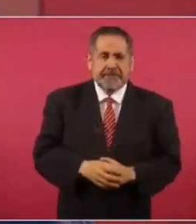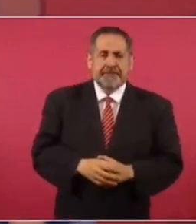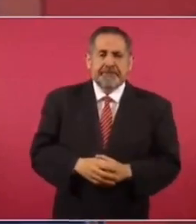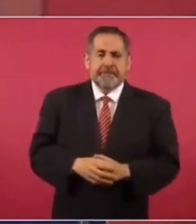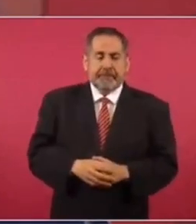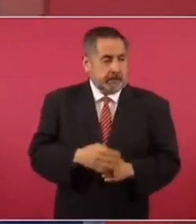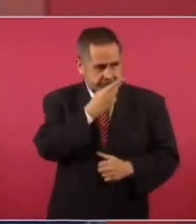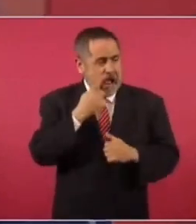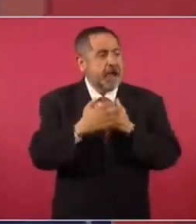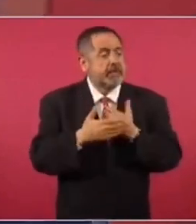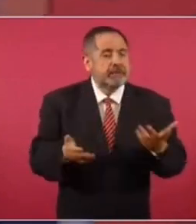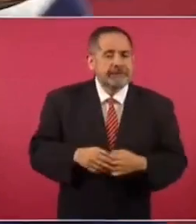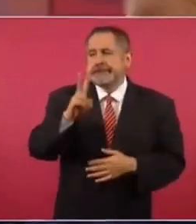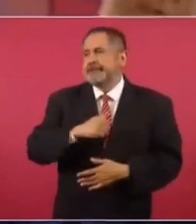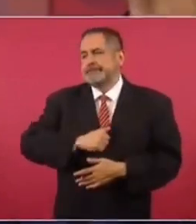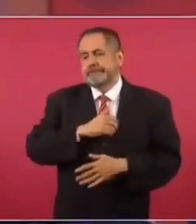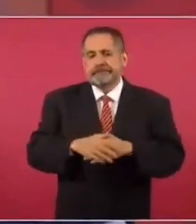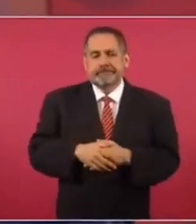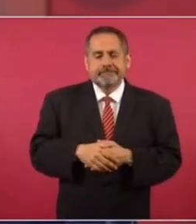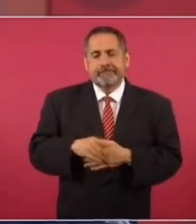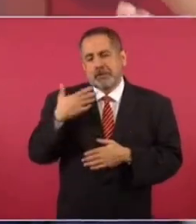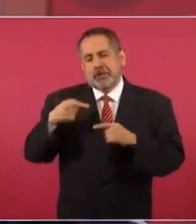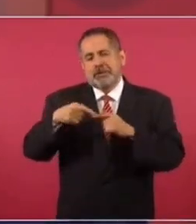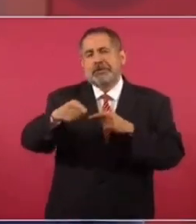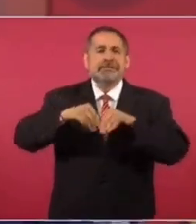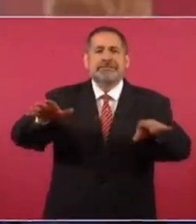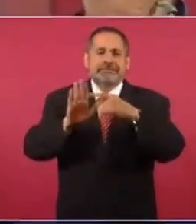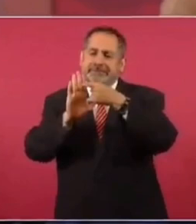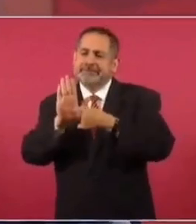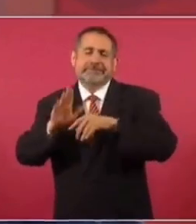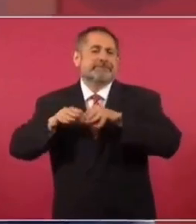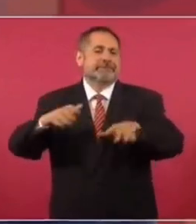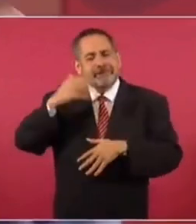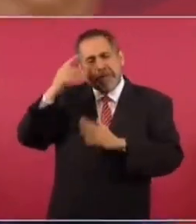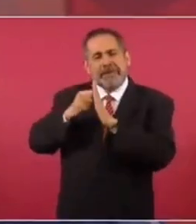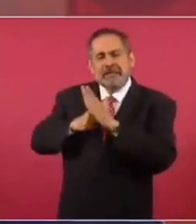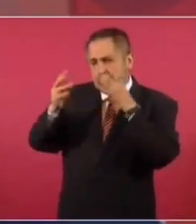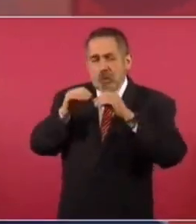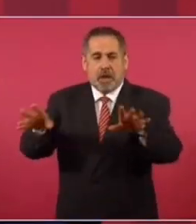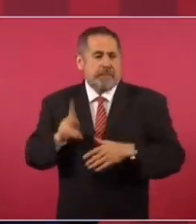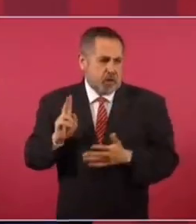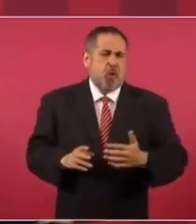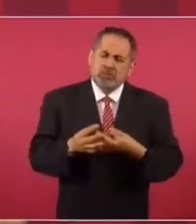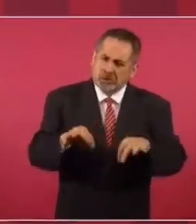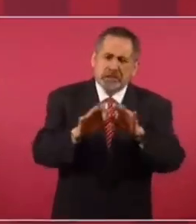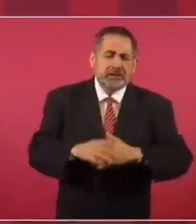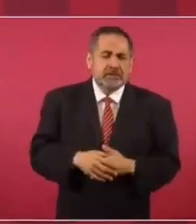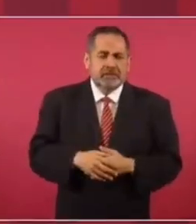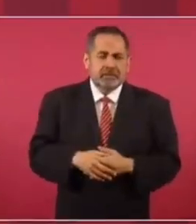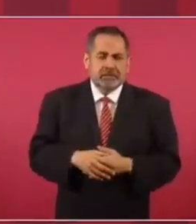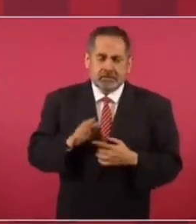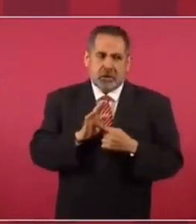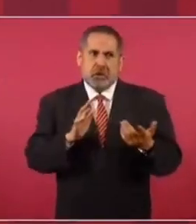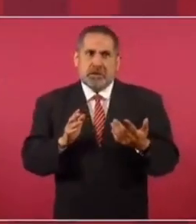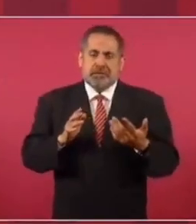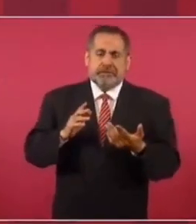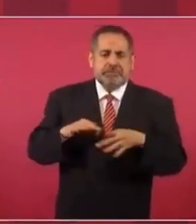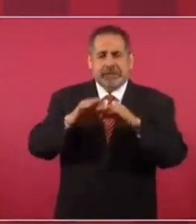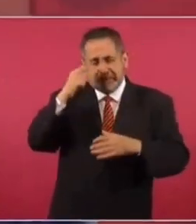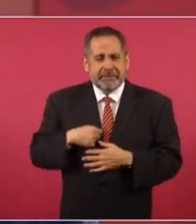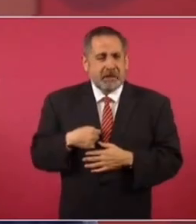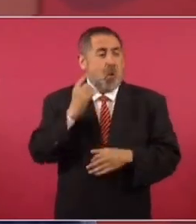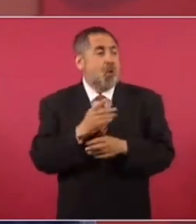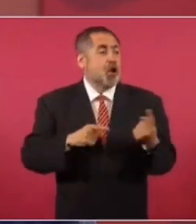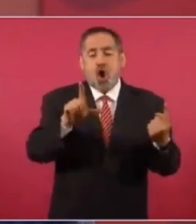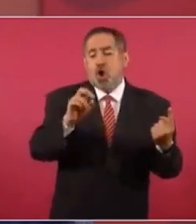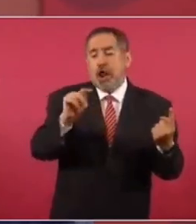Que nos los mande a decir. Lo único que lamento es que ya me voy a adelantar dando a conocer el testamento, pero vale la pena. Tampoco gano mucho porque no es nada